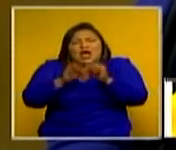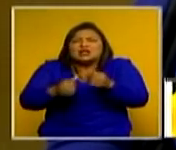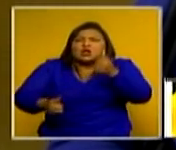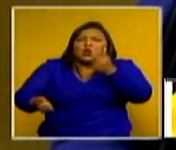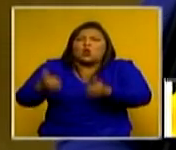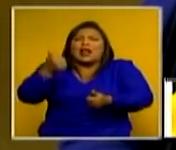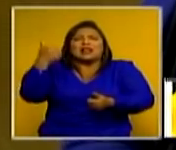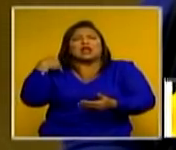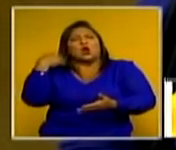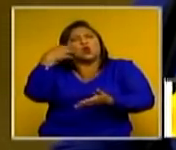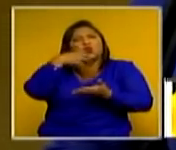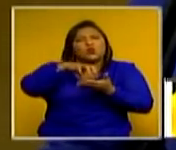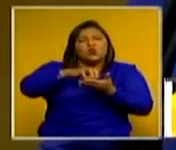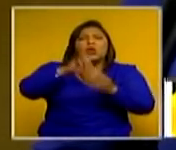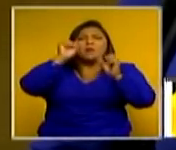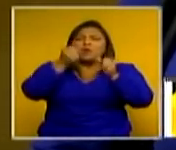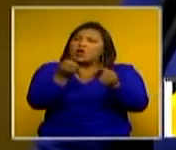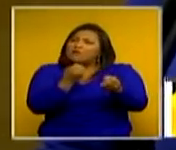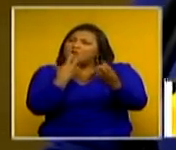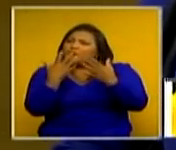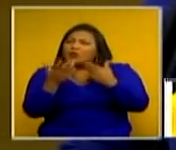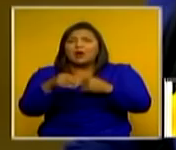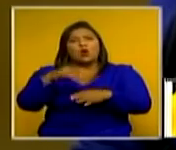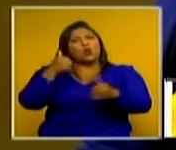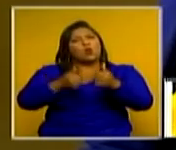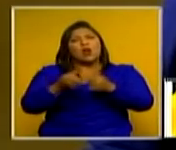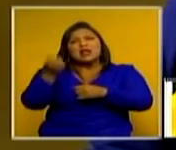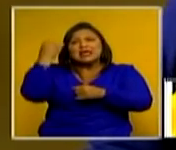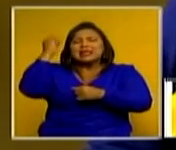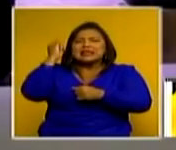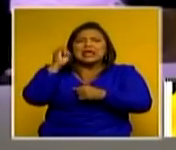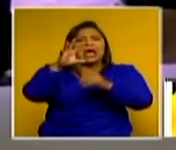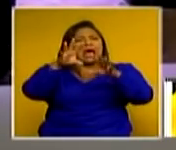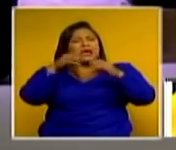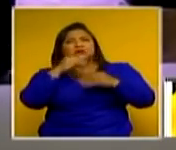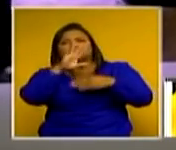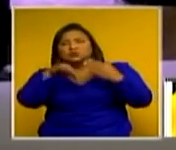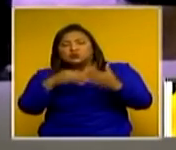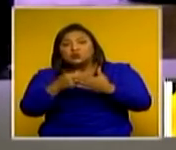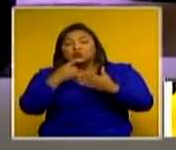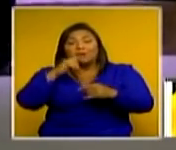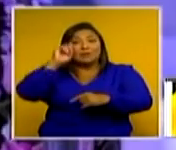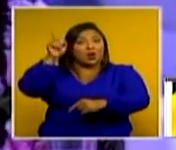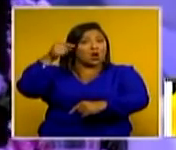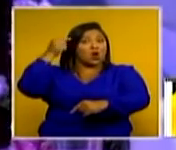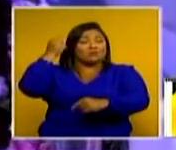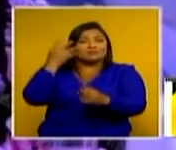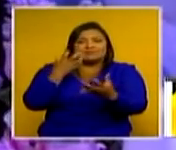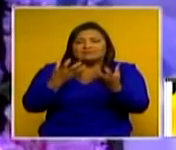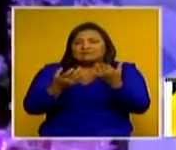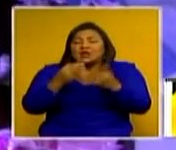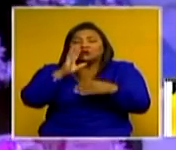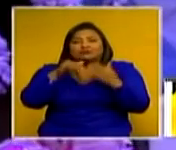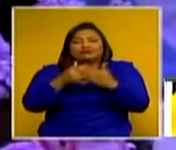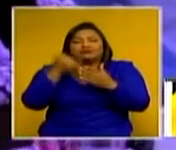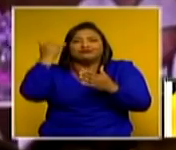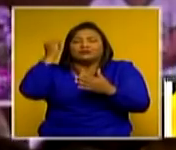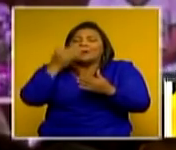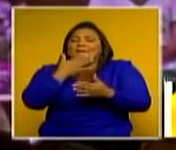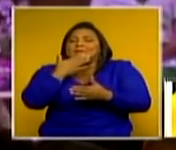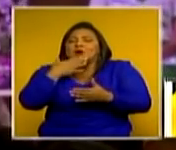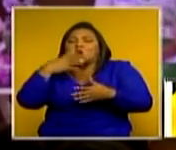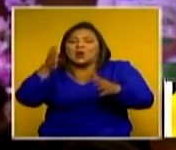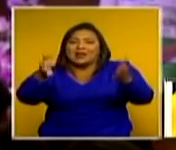expectativas y que también pueden aportar con sus ideas para construir una mejor sociedad el gobierno espera que con esta estrategia se mejoren las políticas